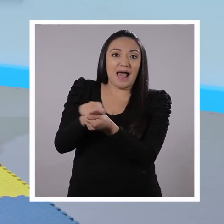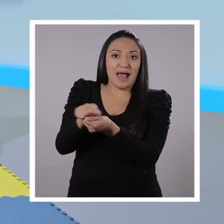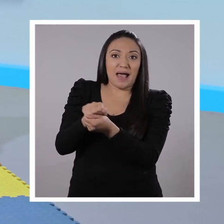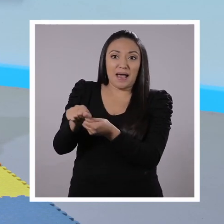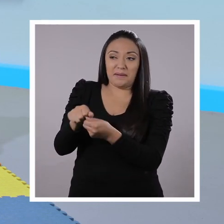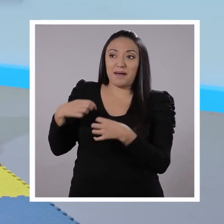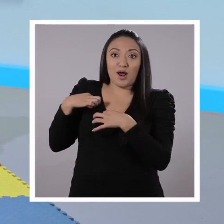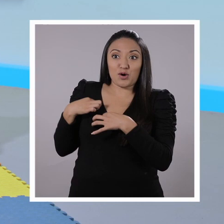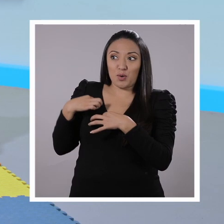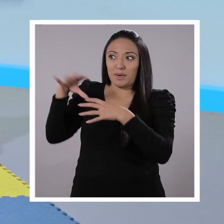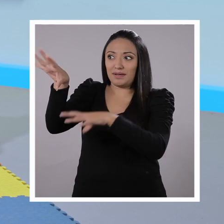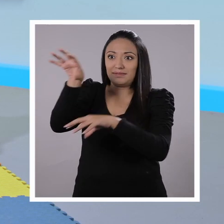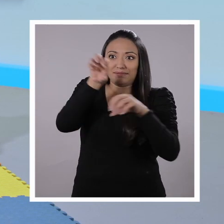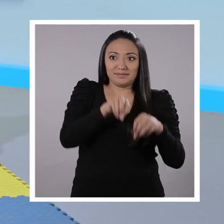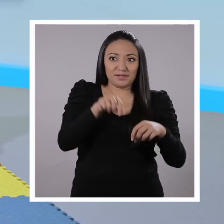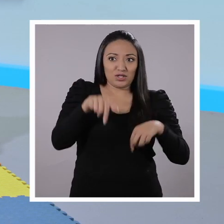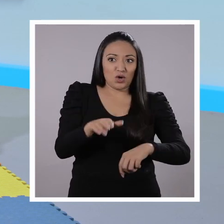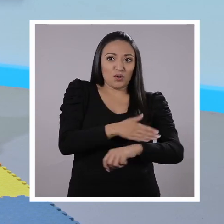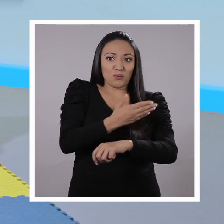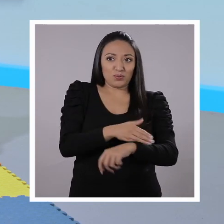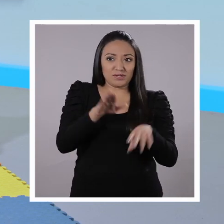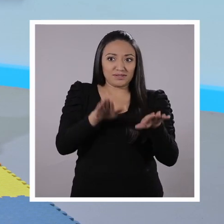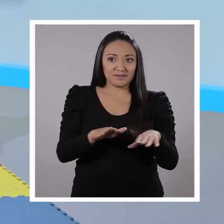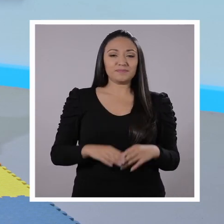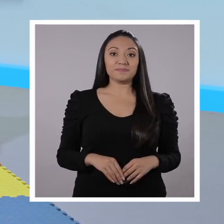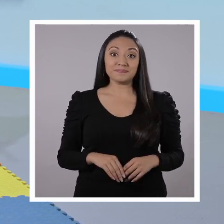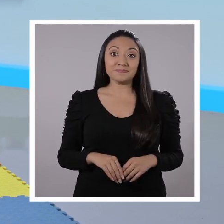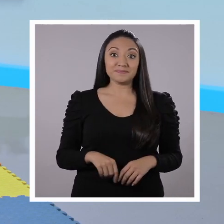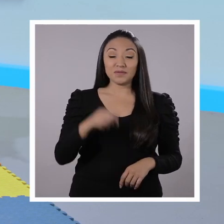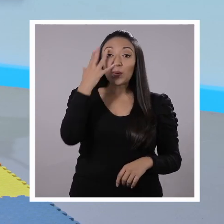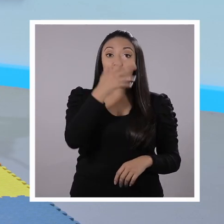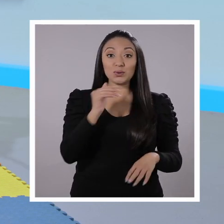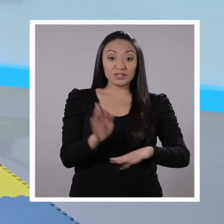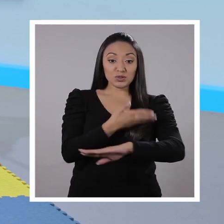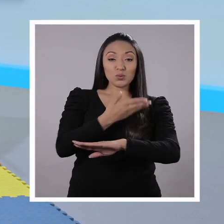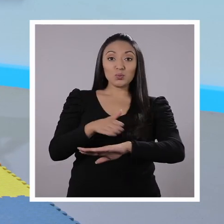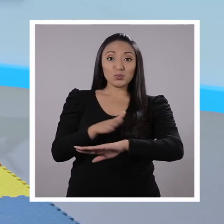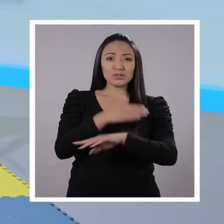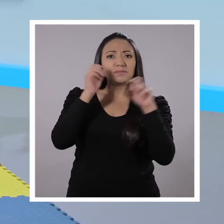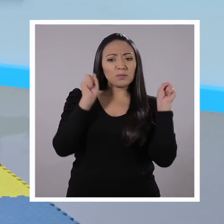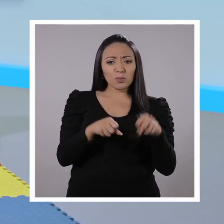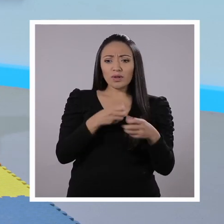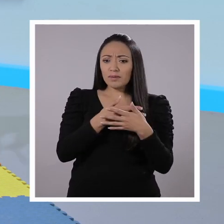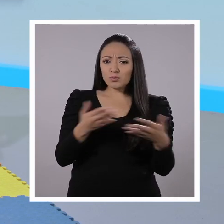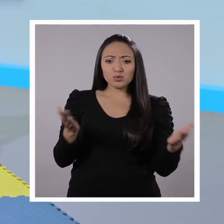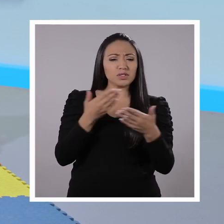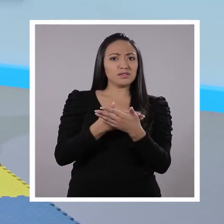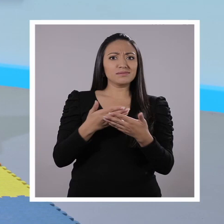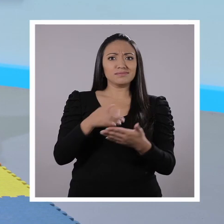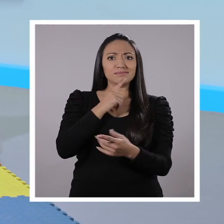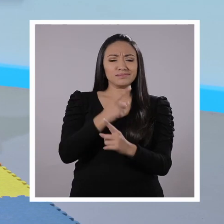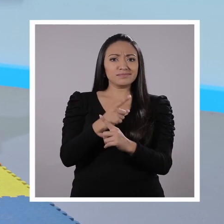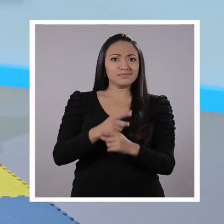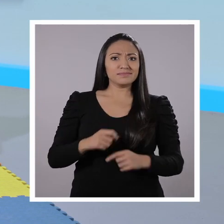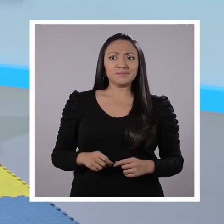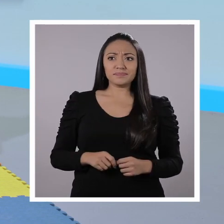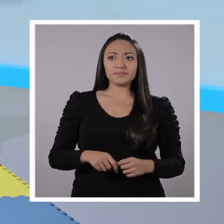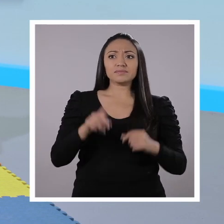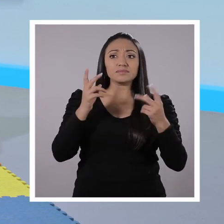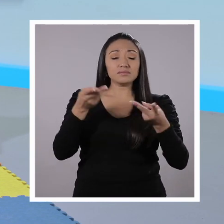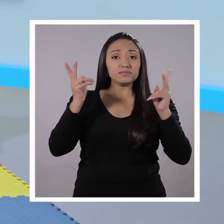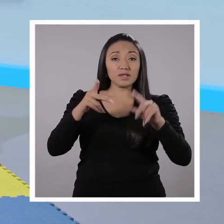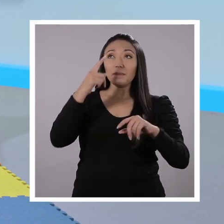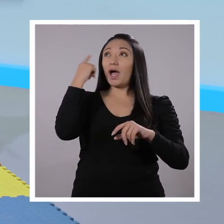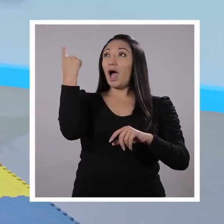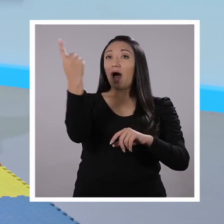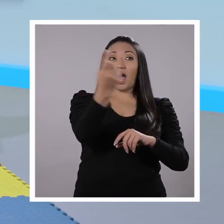la ropa, entonces lo desocupé y dije, voy a hacer un poco de música. Claro que sí, la música es maravillosa, podemos hacer tantas cosas con ella. Además, todo